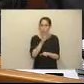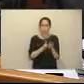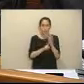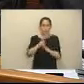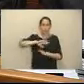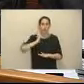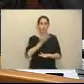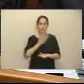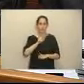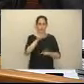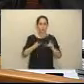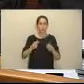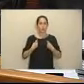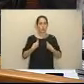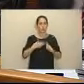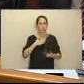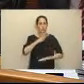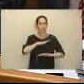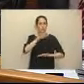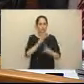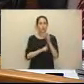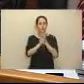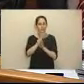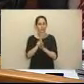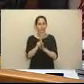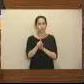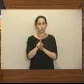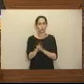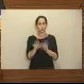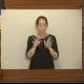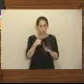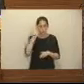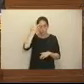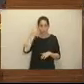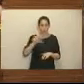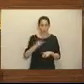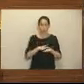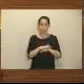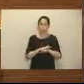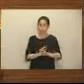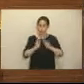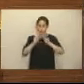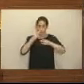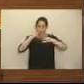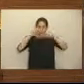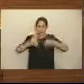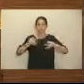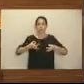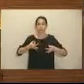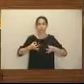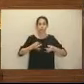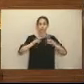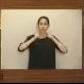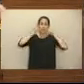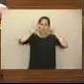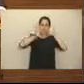nuestra vitalidad, a nuestra capacidad de desarrollo. Y, sin embargo, yo creo que su Gobierno, en la práctica, ha dedicado más